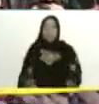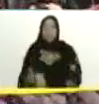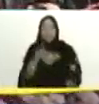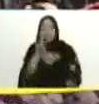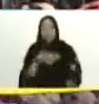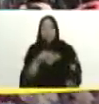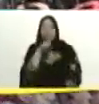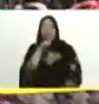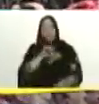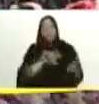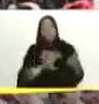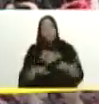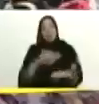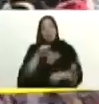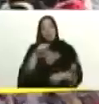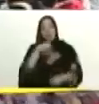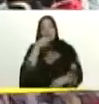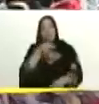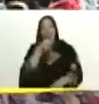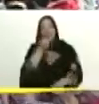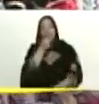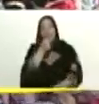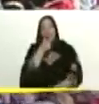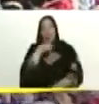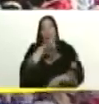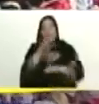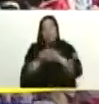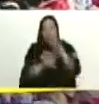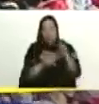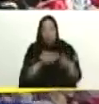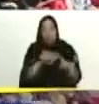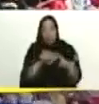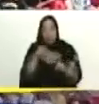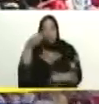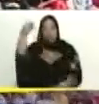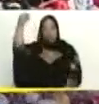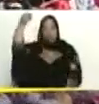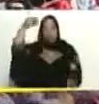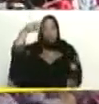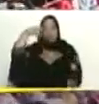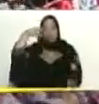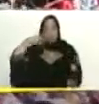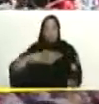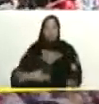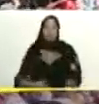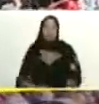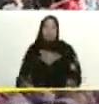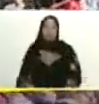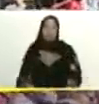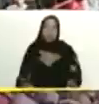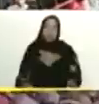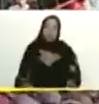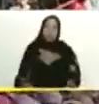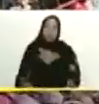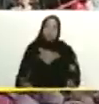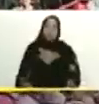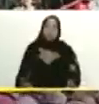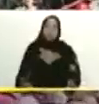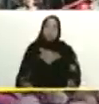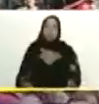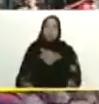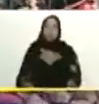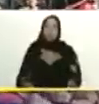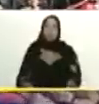También tengo que preguntar esta tarde tan hermosa, con este sol que nos llena de las bendiciones de nuestro